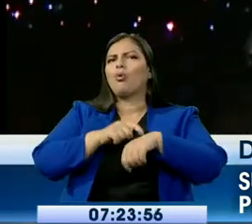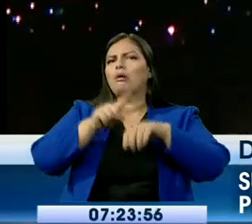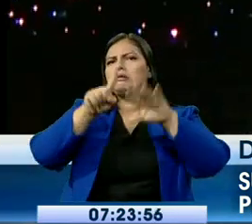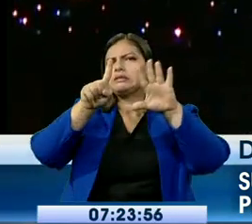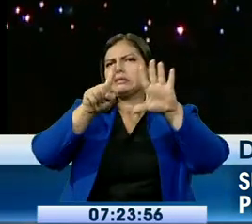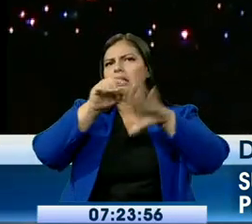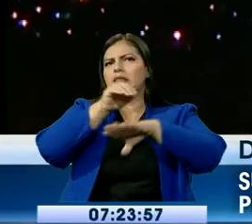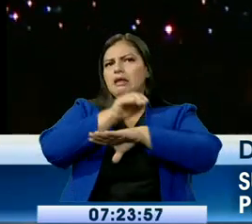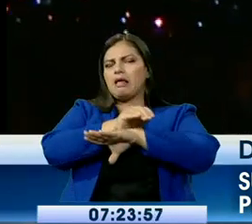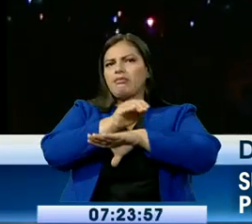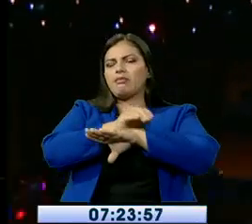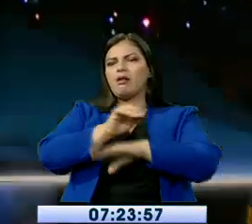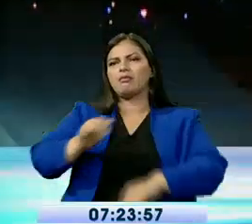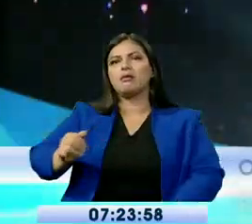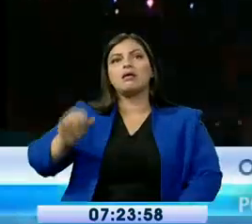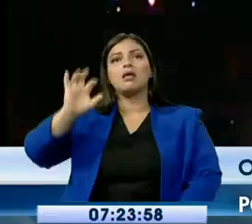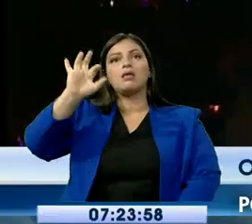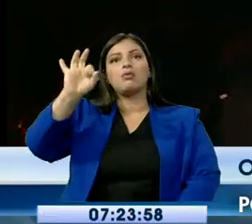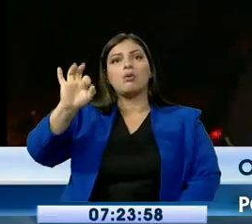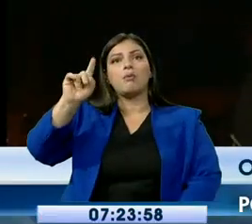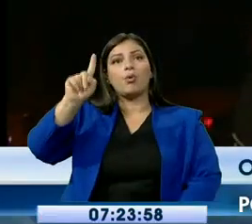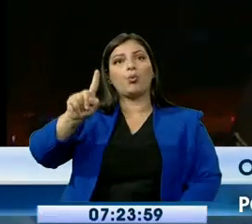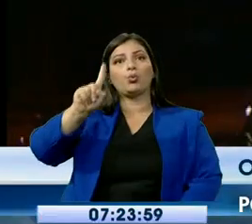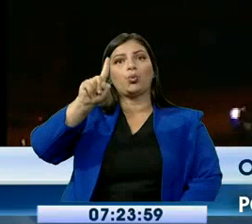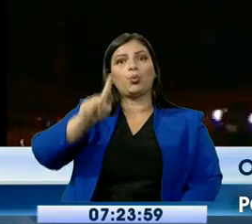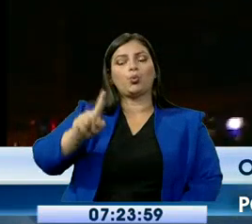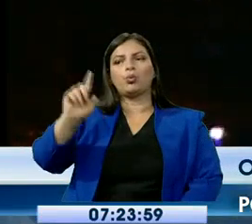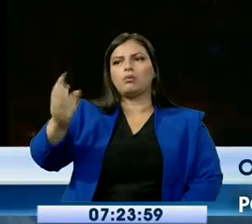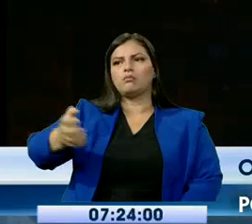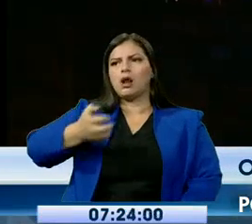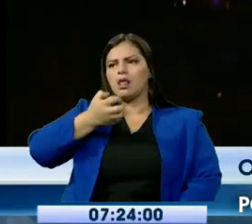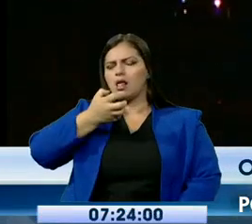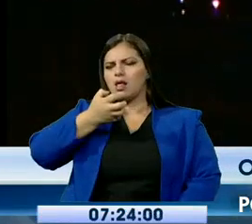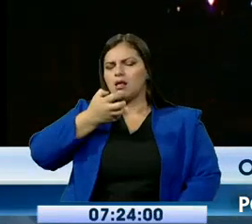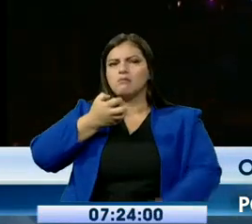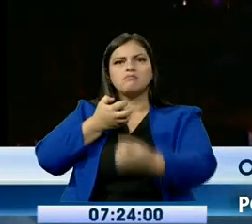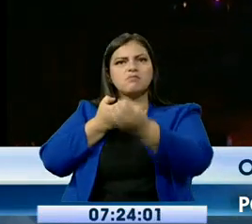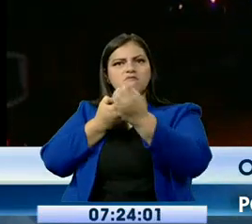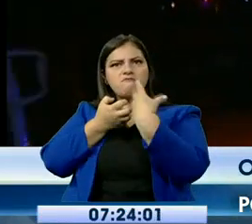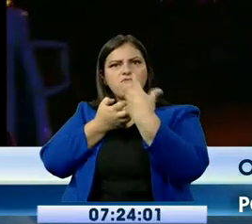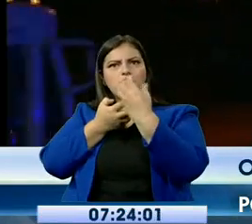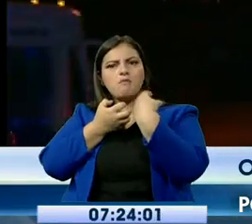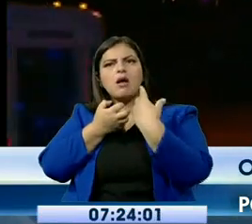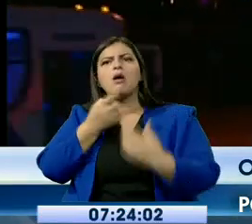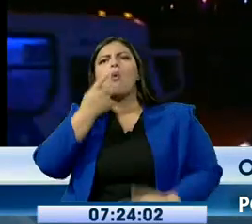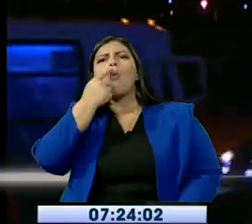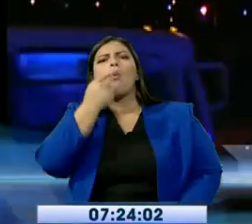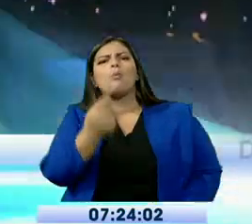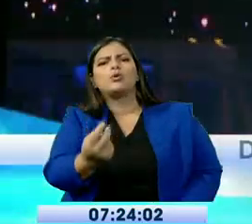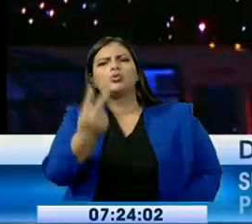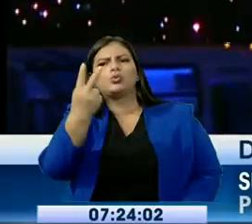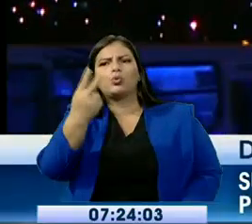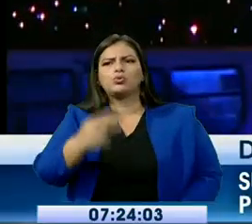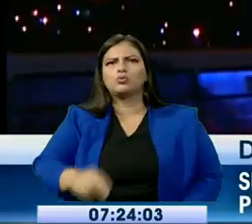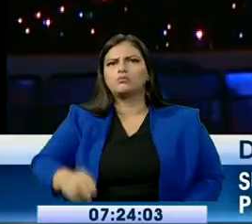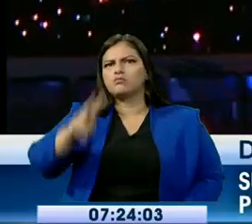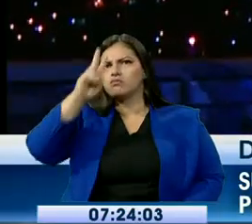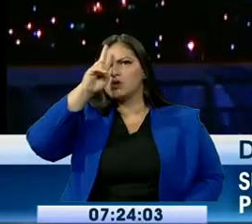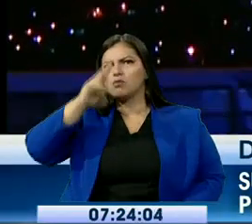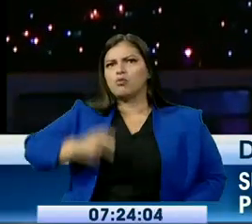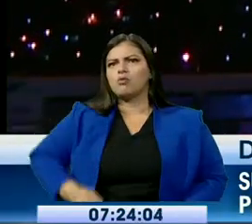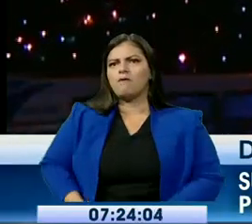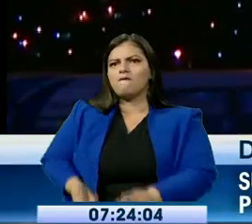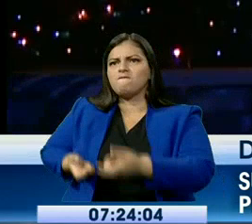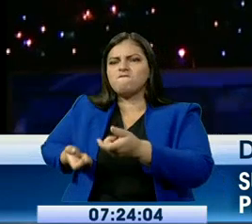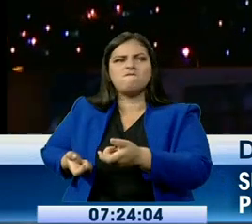momento, gracias a la rápida acción de la Policía Nacional, no se les dio tiempo a que puedan evadir el control o salir corriendo, debido